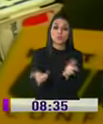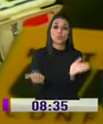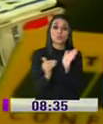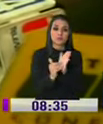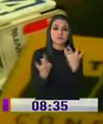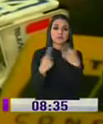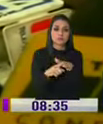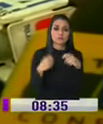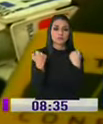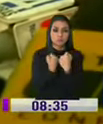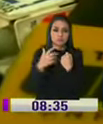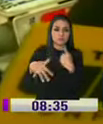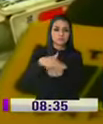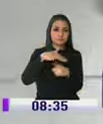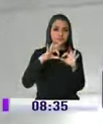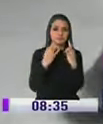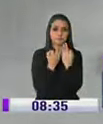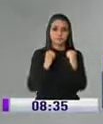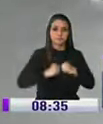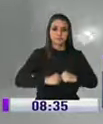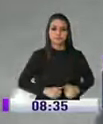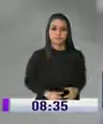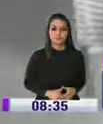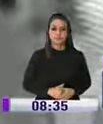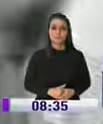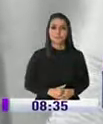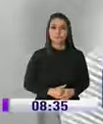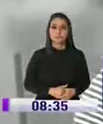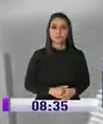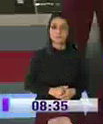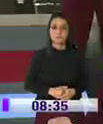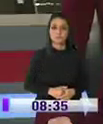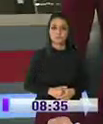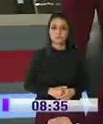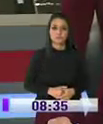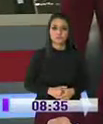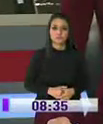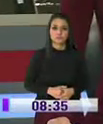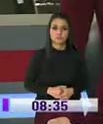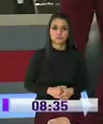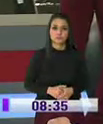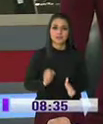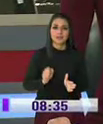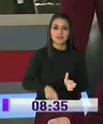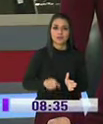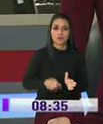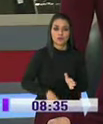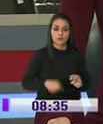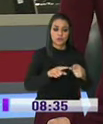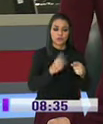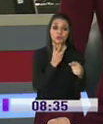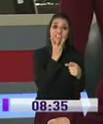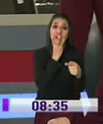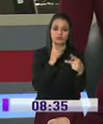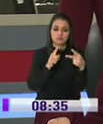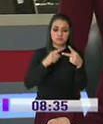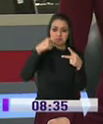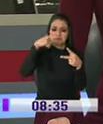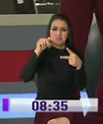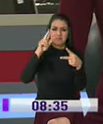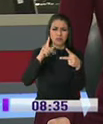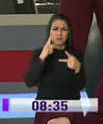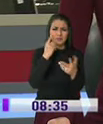dentro de su entorno familiar. Informó Roselena Vascones. Y los abogados Dalo Bucarán y Pedro Granja afirmaron que presentarán todas las pruebas